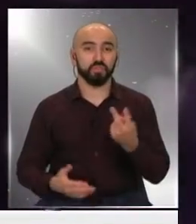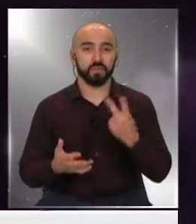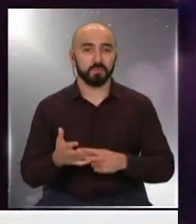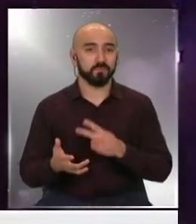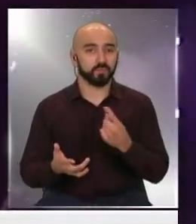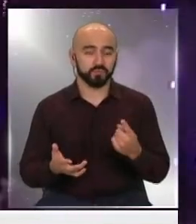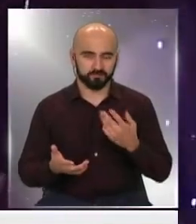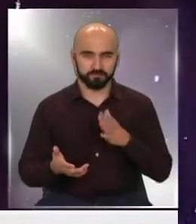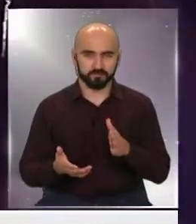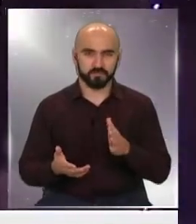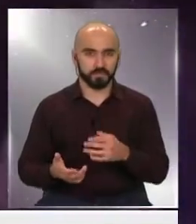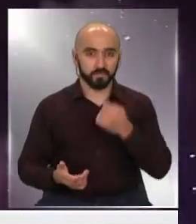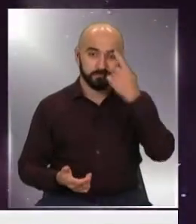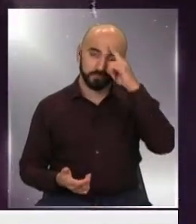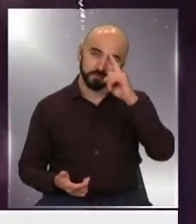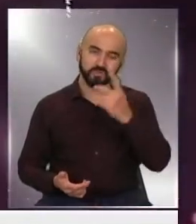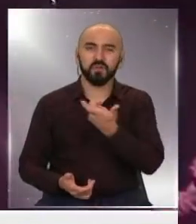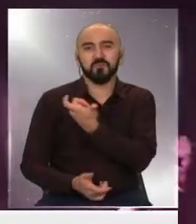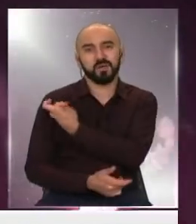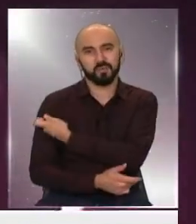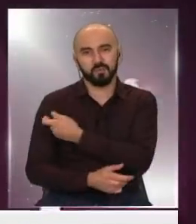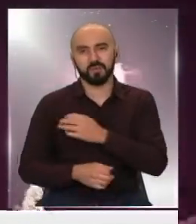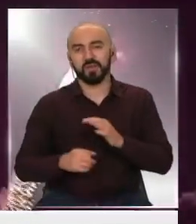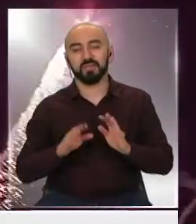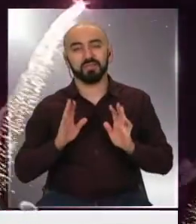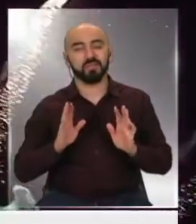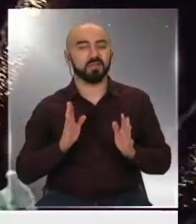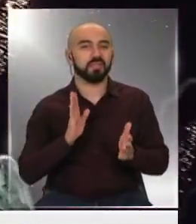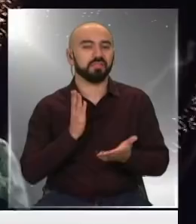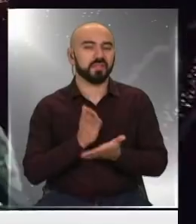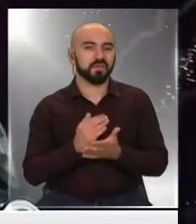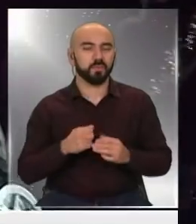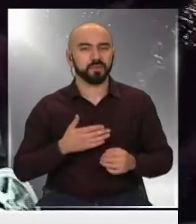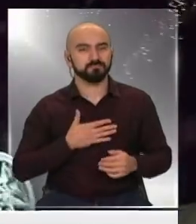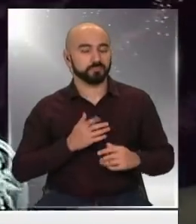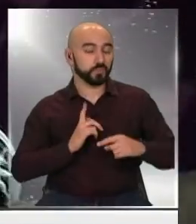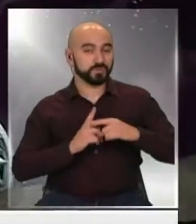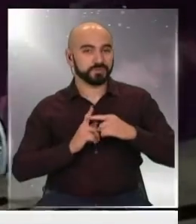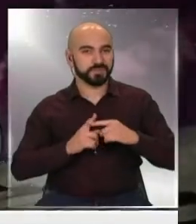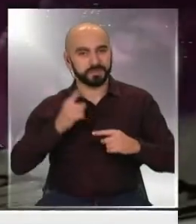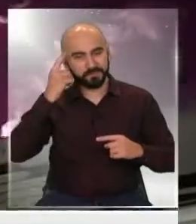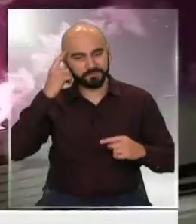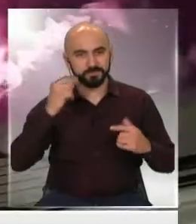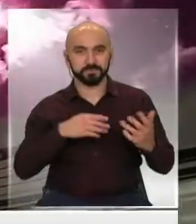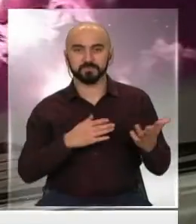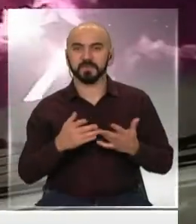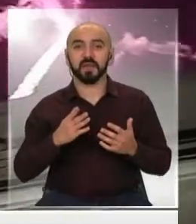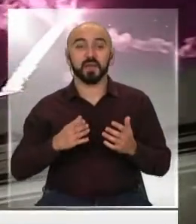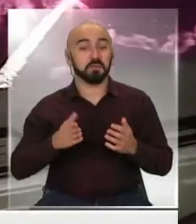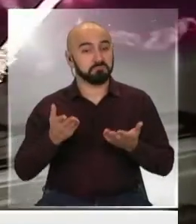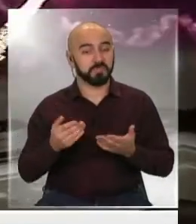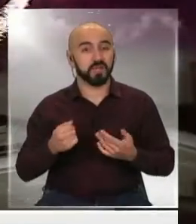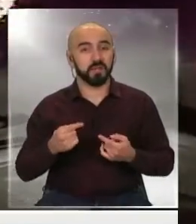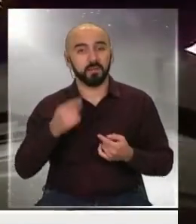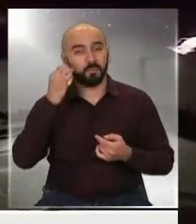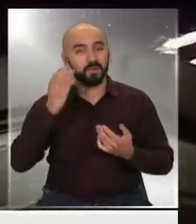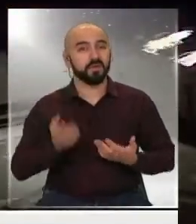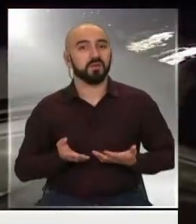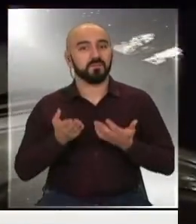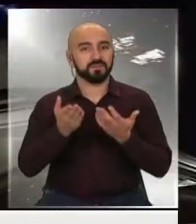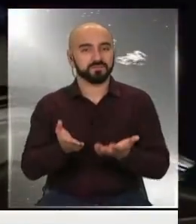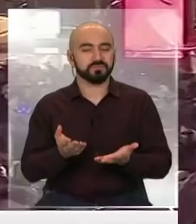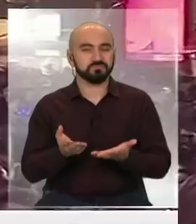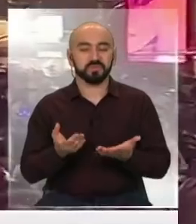llegada de las vacunas debe convertirlo en un tiempo de esperanza merkel agradeció a la mayoría de la población por haber respetado